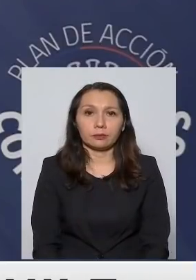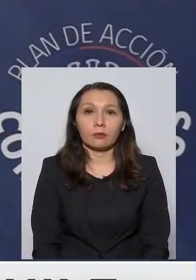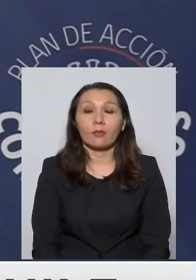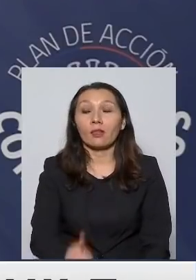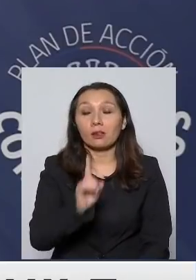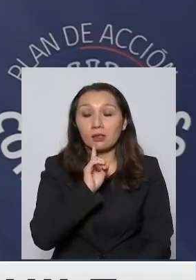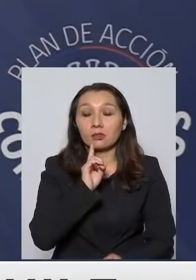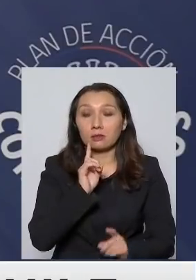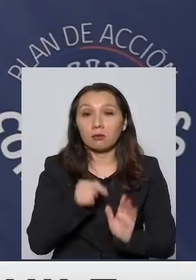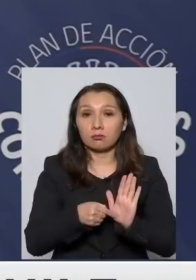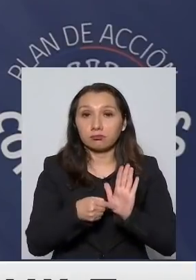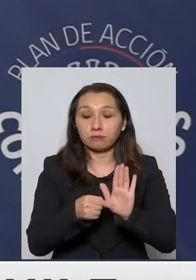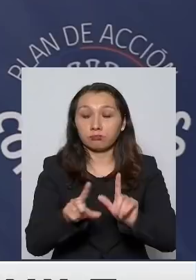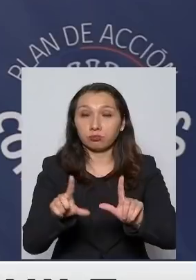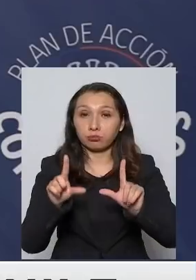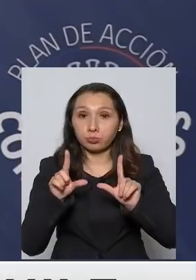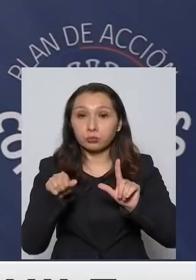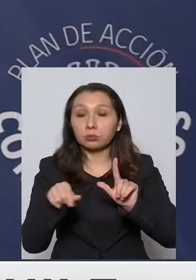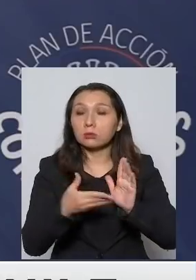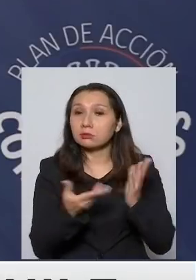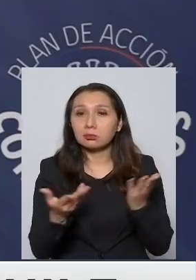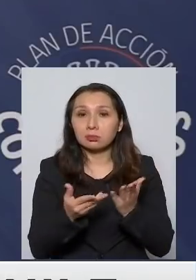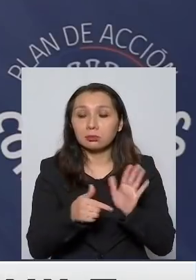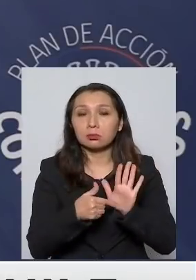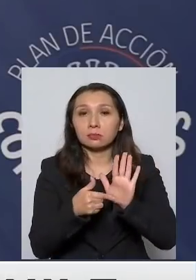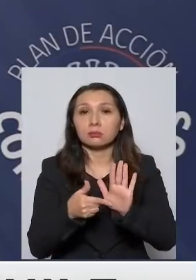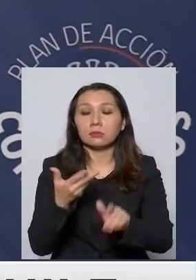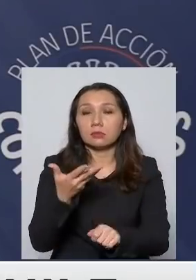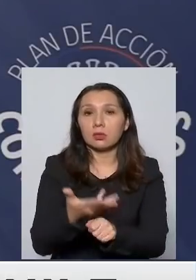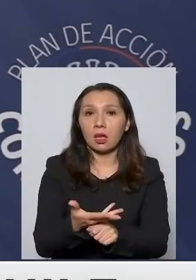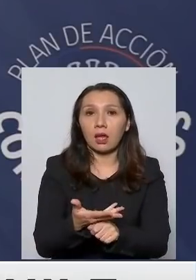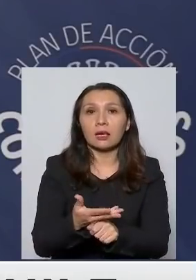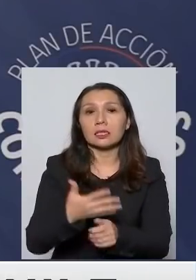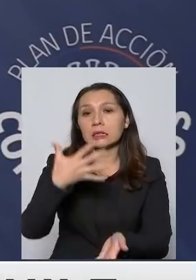Tenemos que destacar ya que tenemos